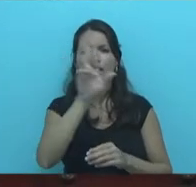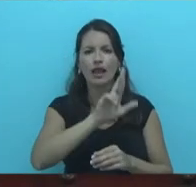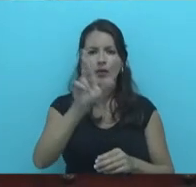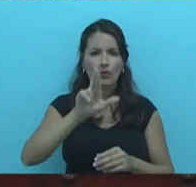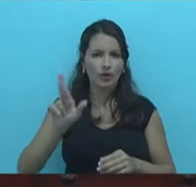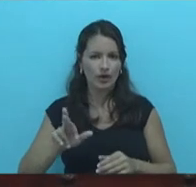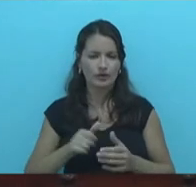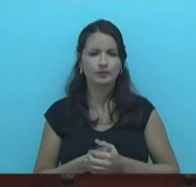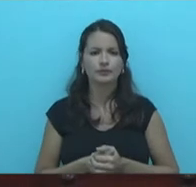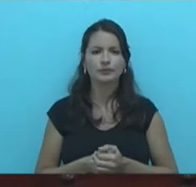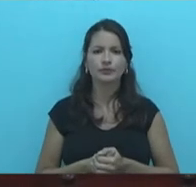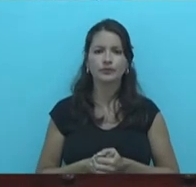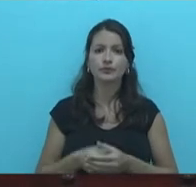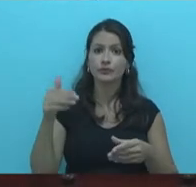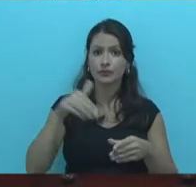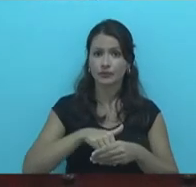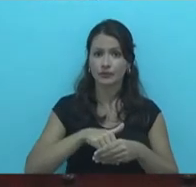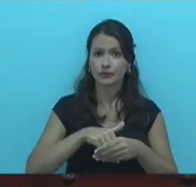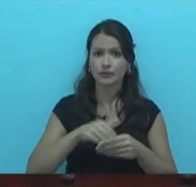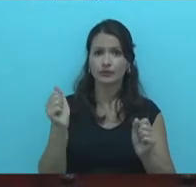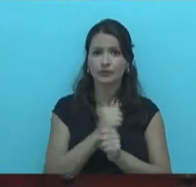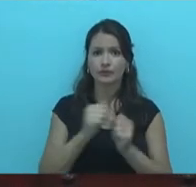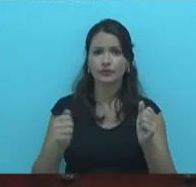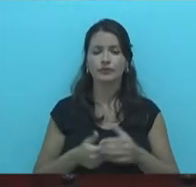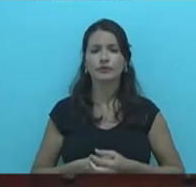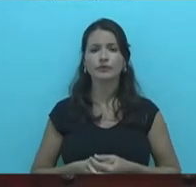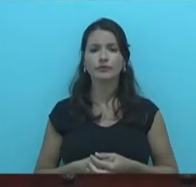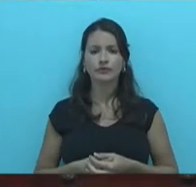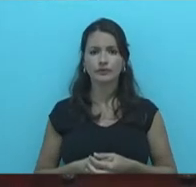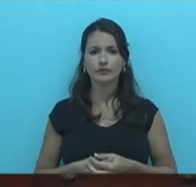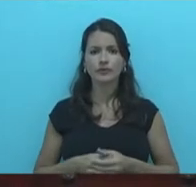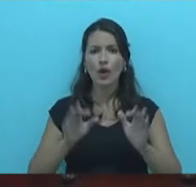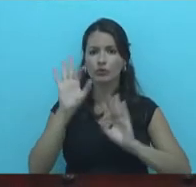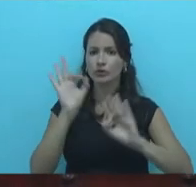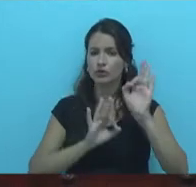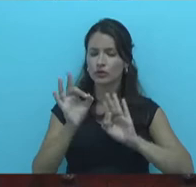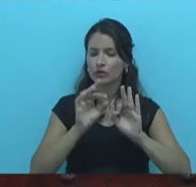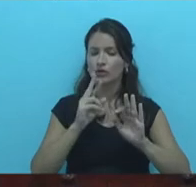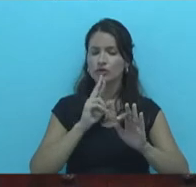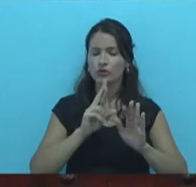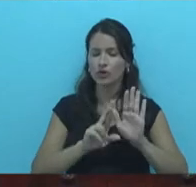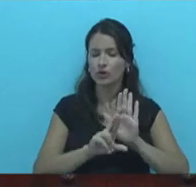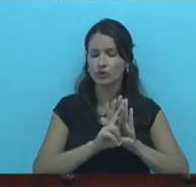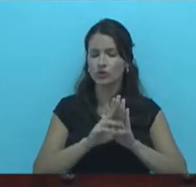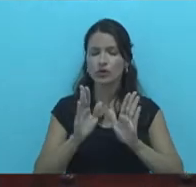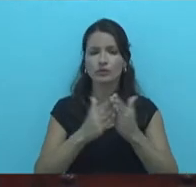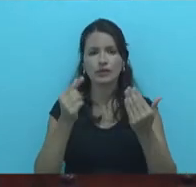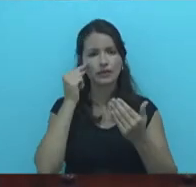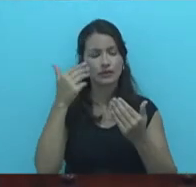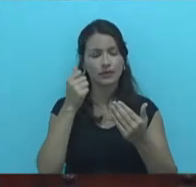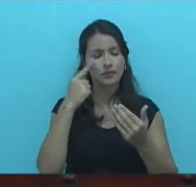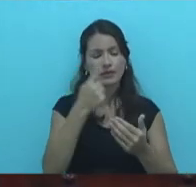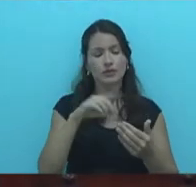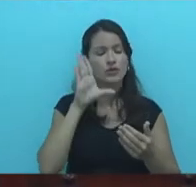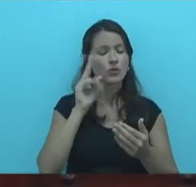tablas. Aprobado. A votación el proyecto. Aprobado. Proyecto de resolución, expediente 36.152 del